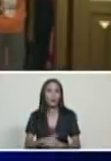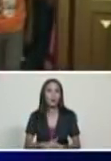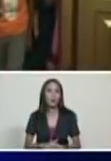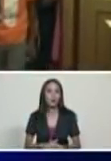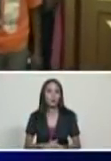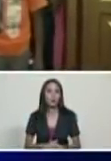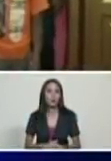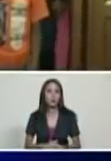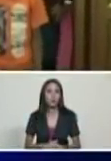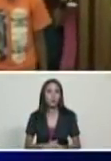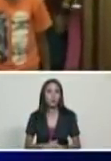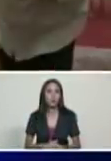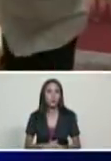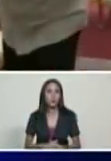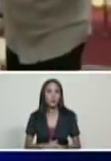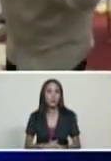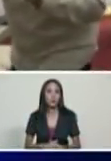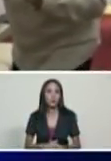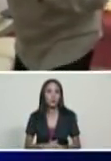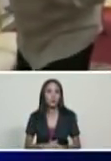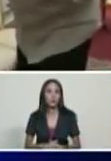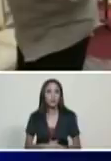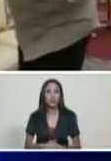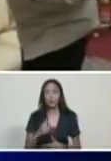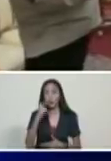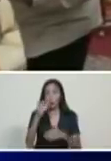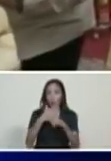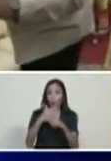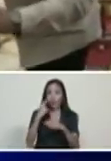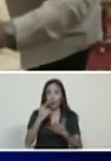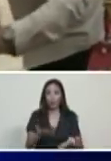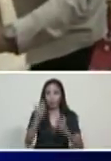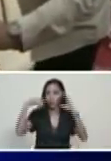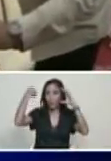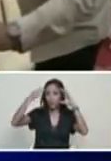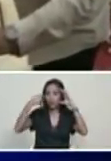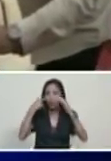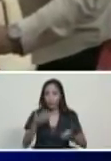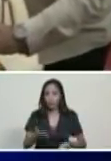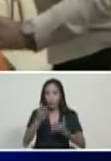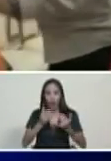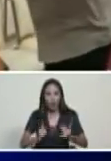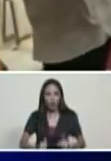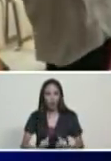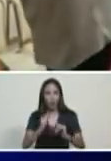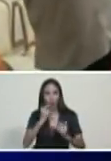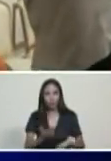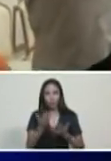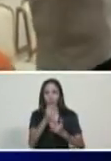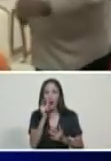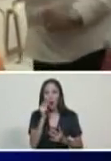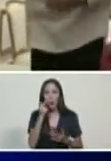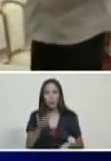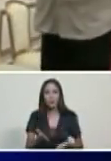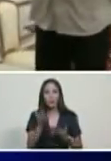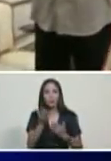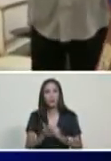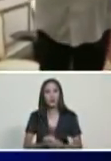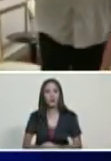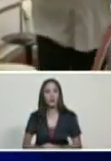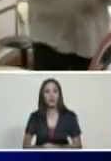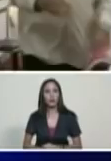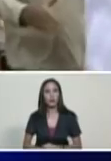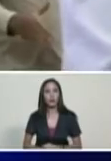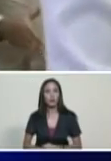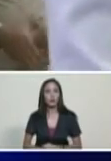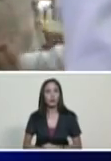Estuve compartiendo con él, con su hijo, José Bolivita Uzcategui, compartiendo con